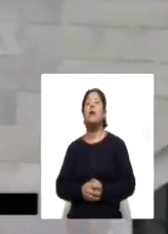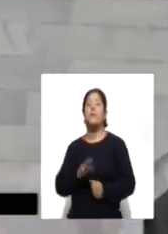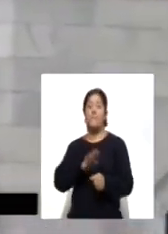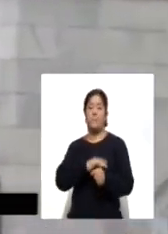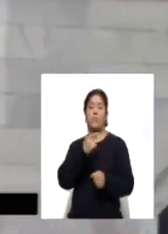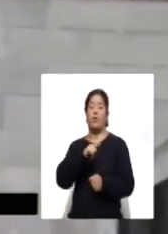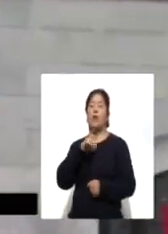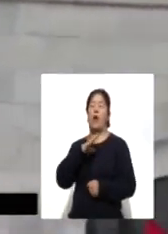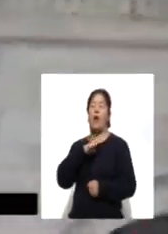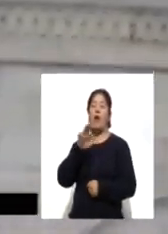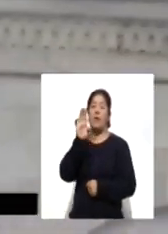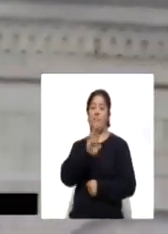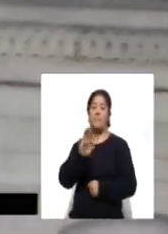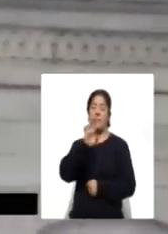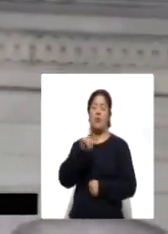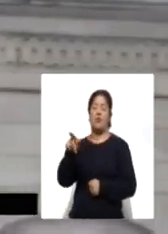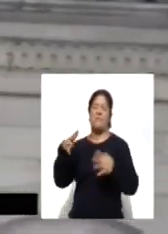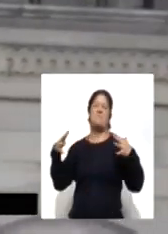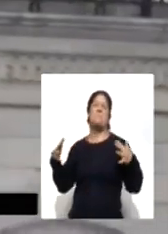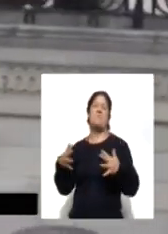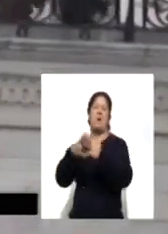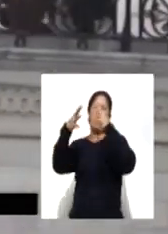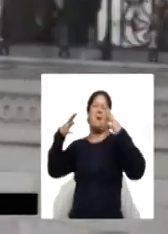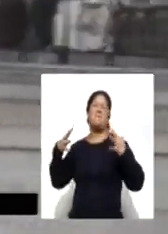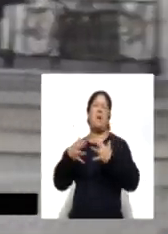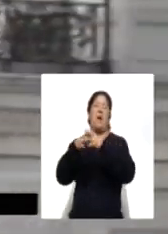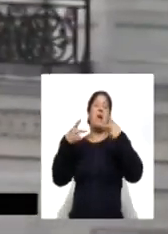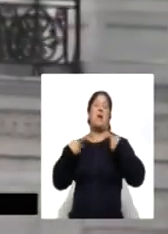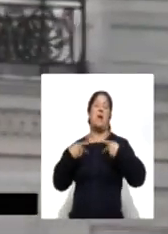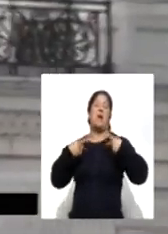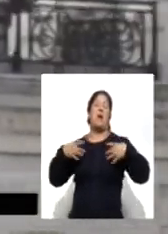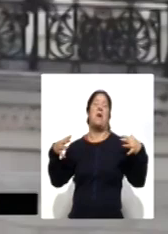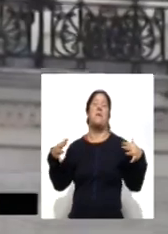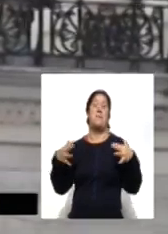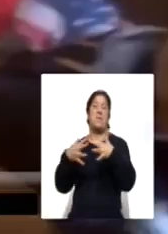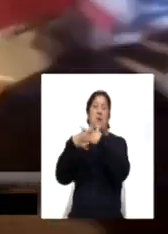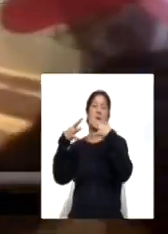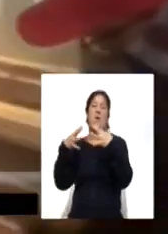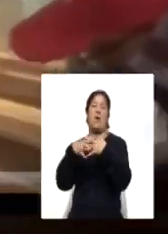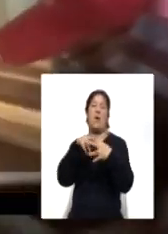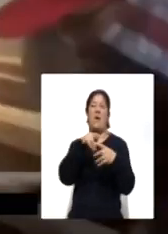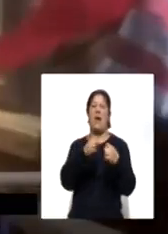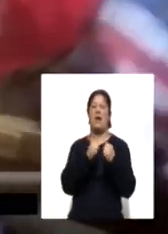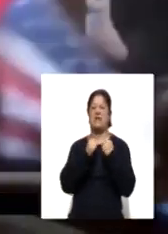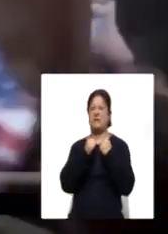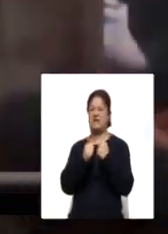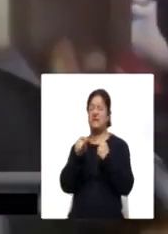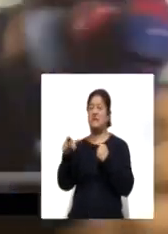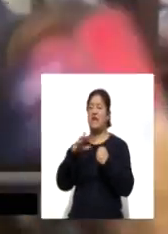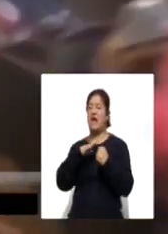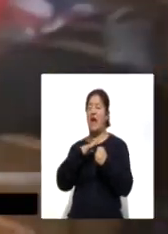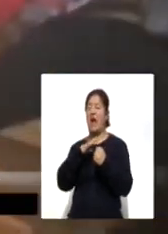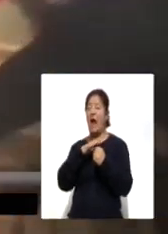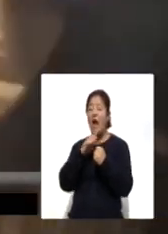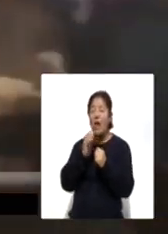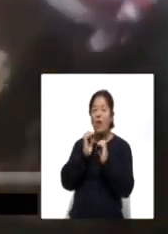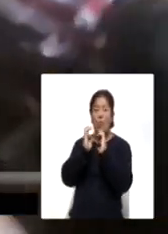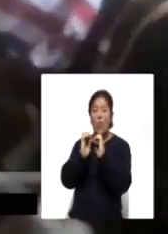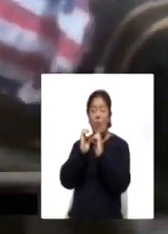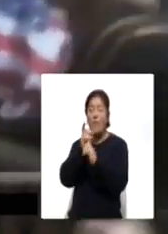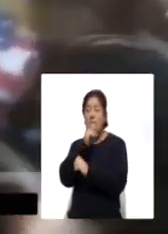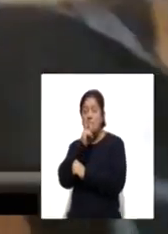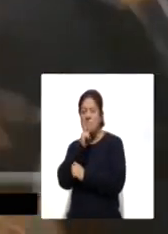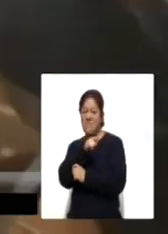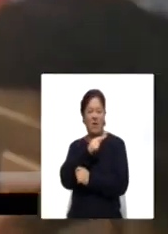violencia desatada el miércoles, cuando una muchedumbre incitada por Trump desbordó el dispositivo de seguridad en el Capitolio e irrumpió en las